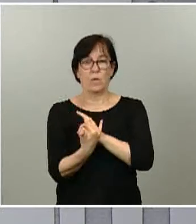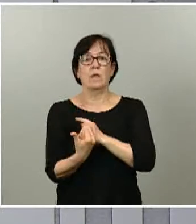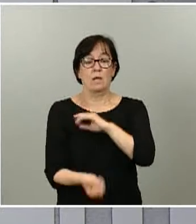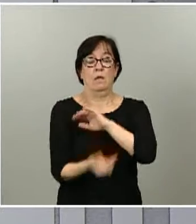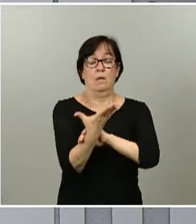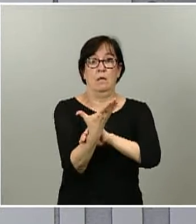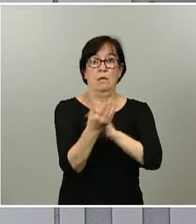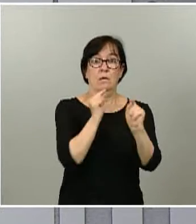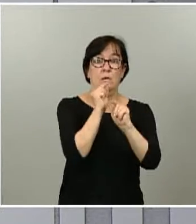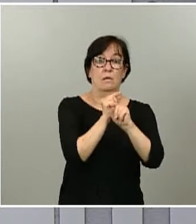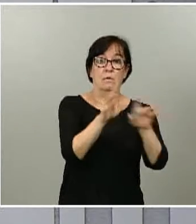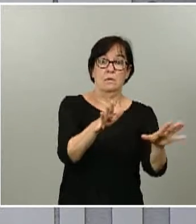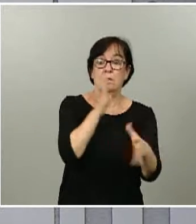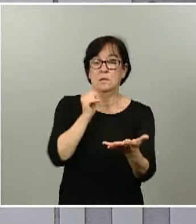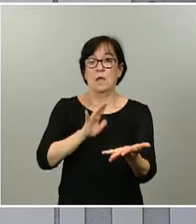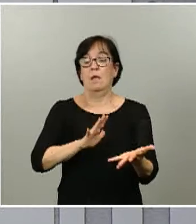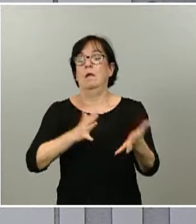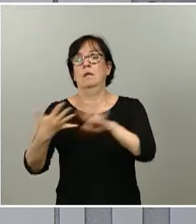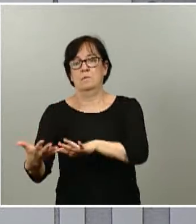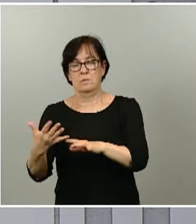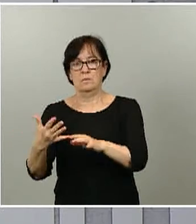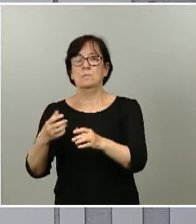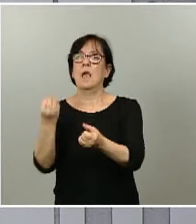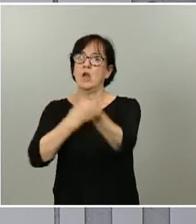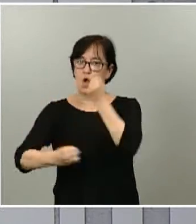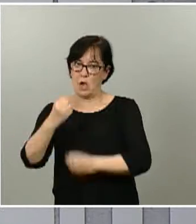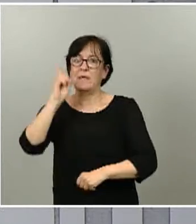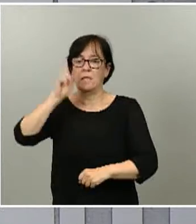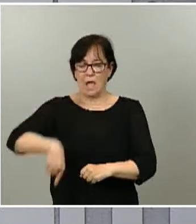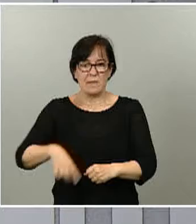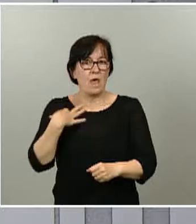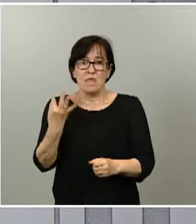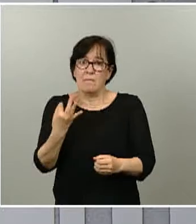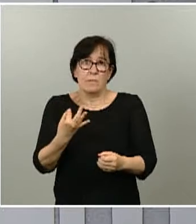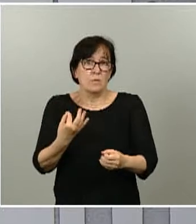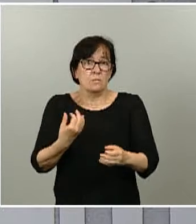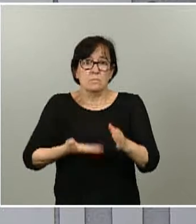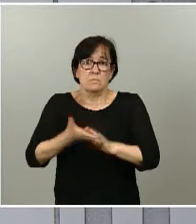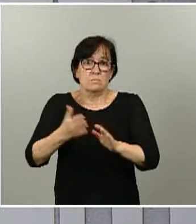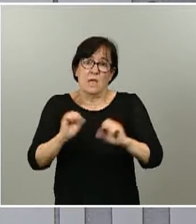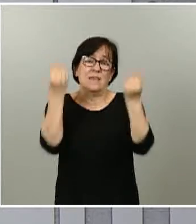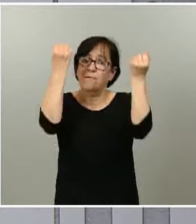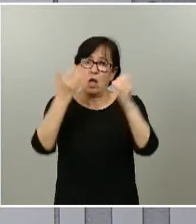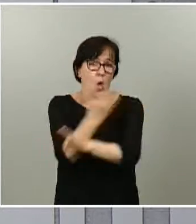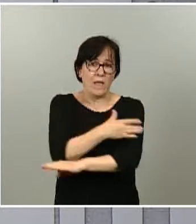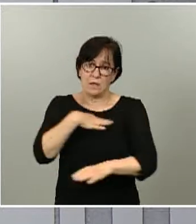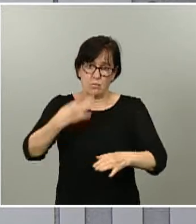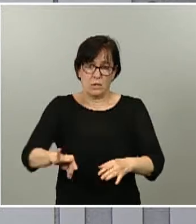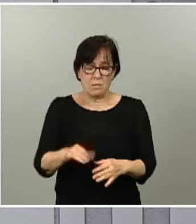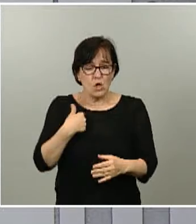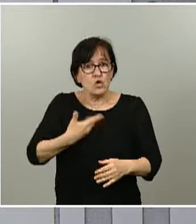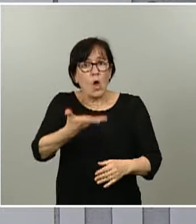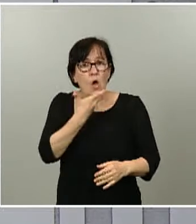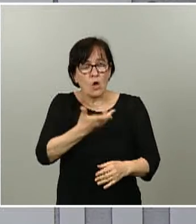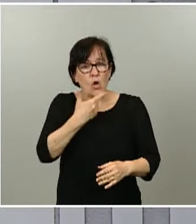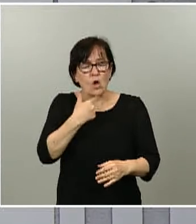que se ha traducido en una crisis económica de la que tenemos que salir lo antes posible. Yo conozco particularmente el sentido de